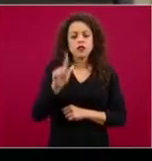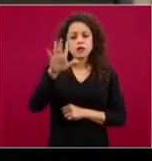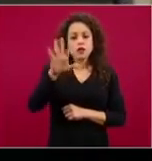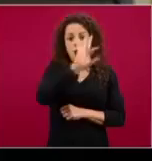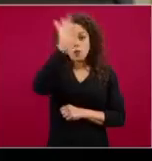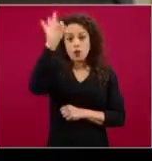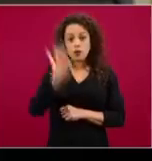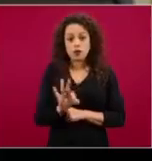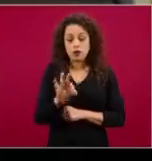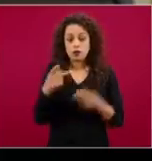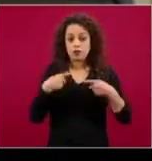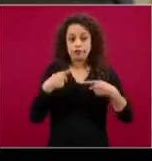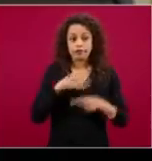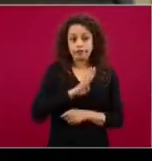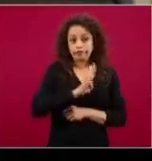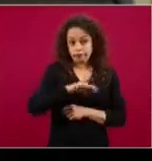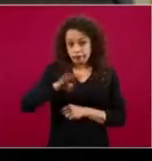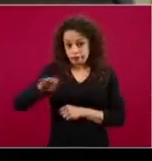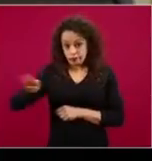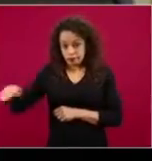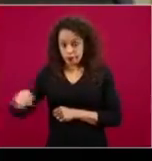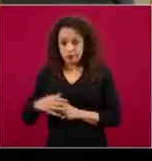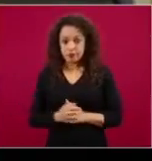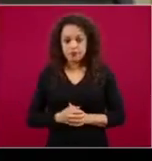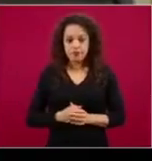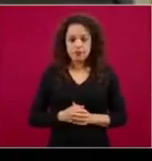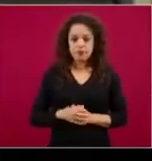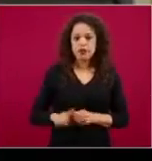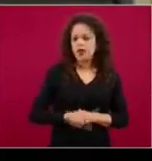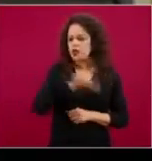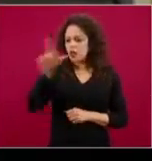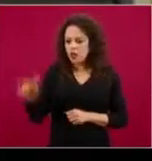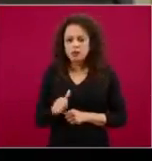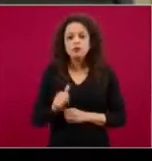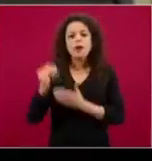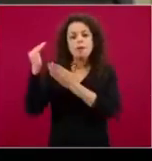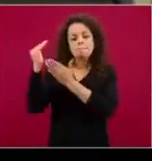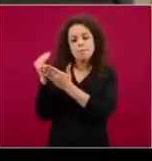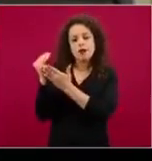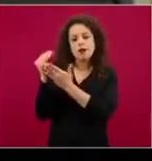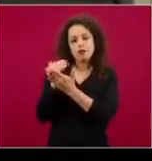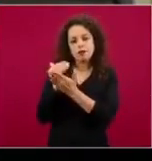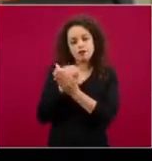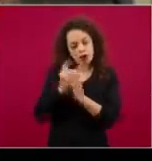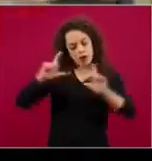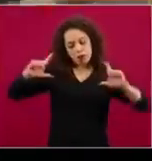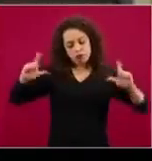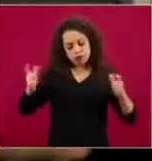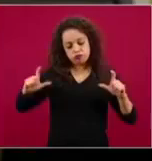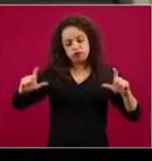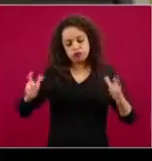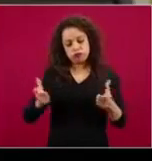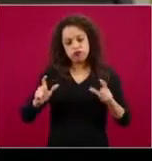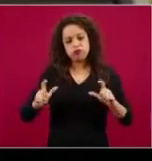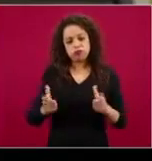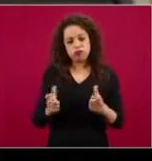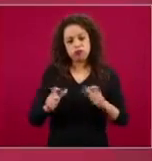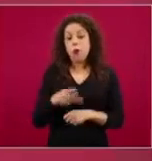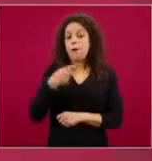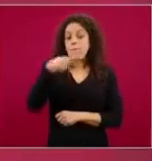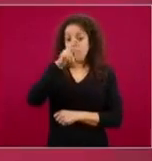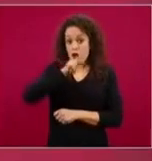muertes. Y las siguientes oleadas fueron disminuyendo la mortalidad, aunque se propagaba muchísimo más el